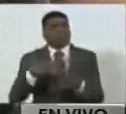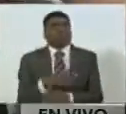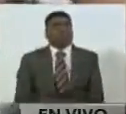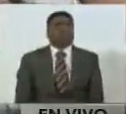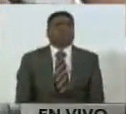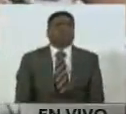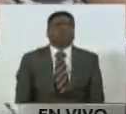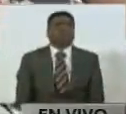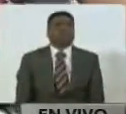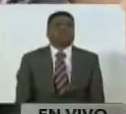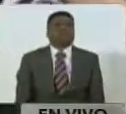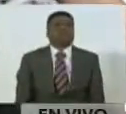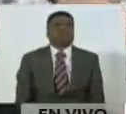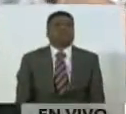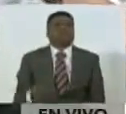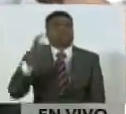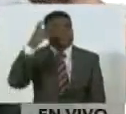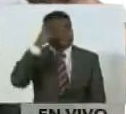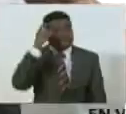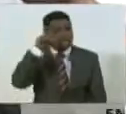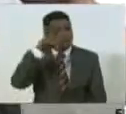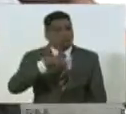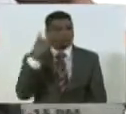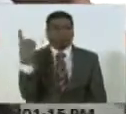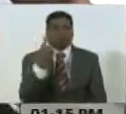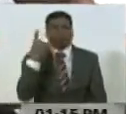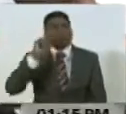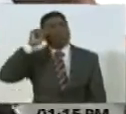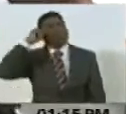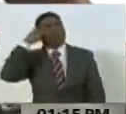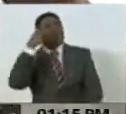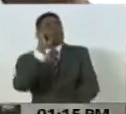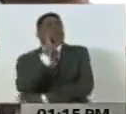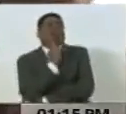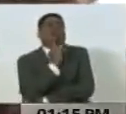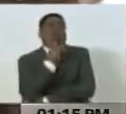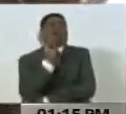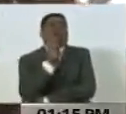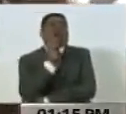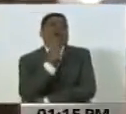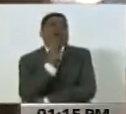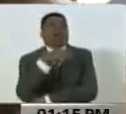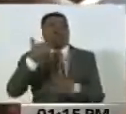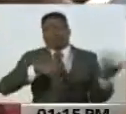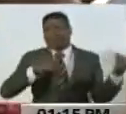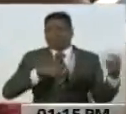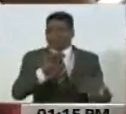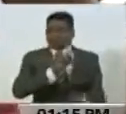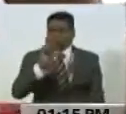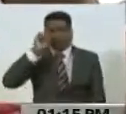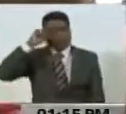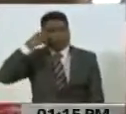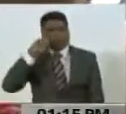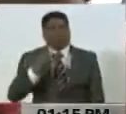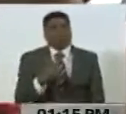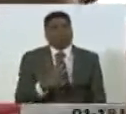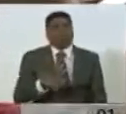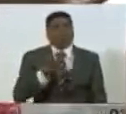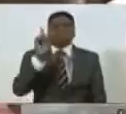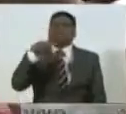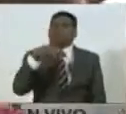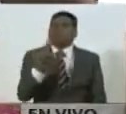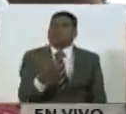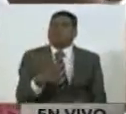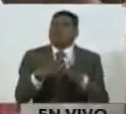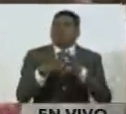Mira, lo del día de hoy no es simplemente el recordatorio de nuestro camarada Ali Primera, sino se trata de una jornada